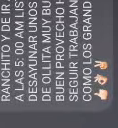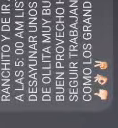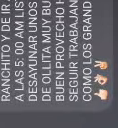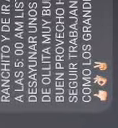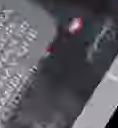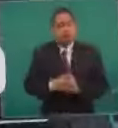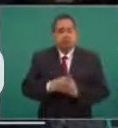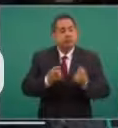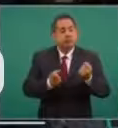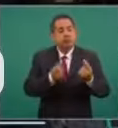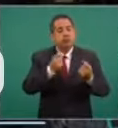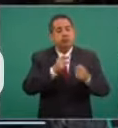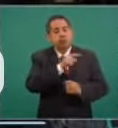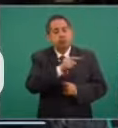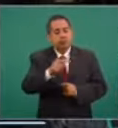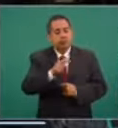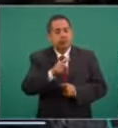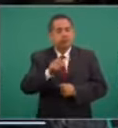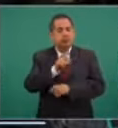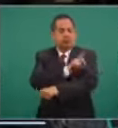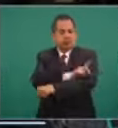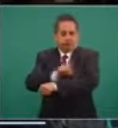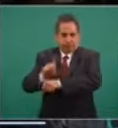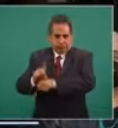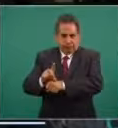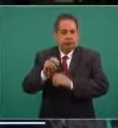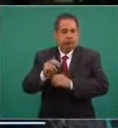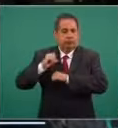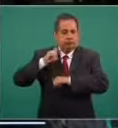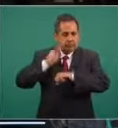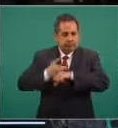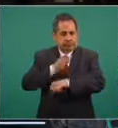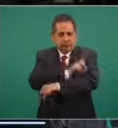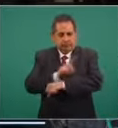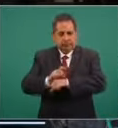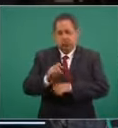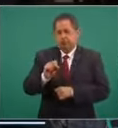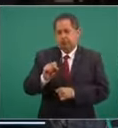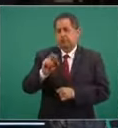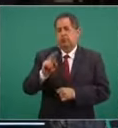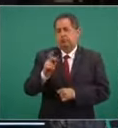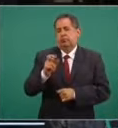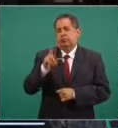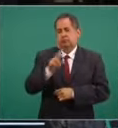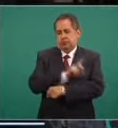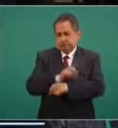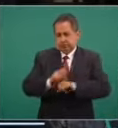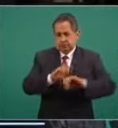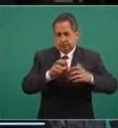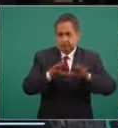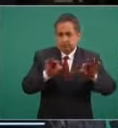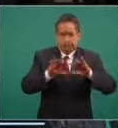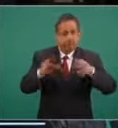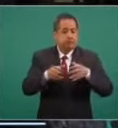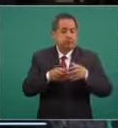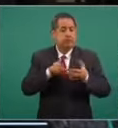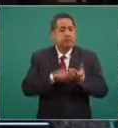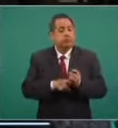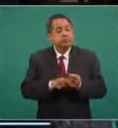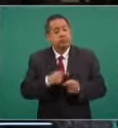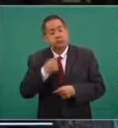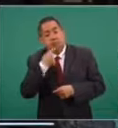hay quien delegados y superdelegados que se están organizando las reuniones para firmar las brigadas, les